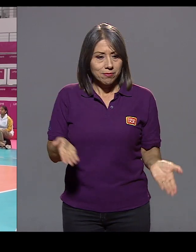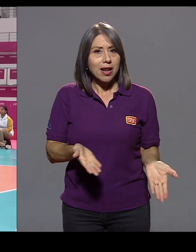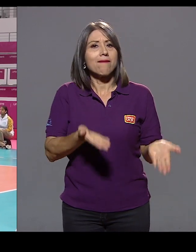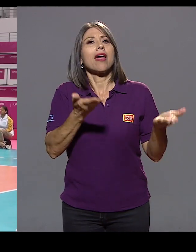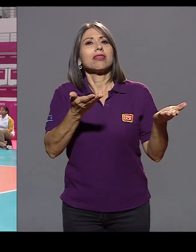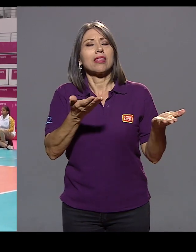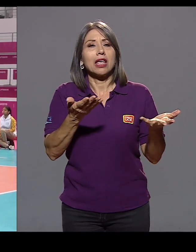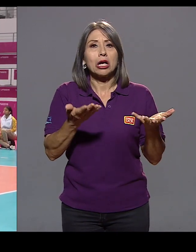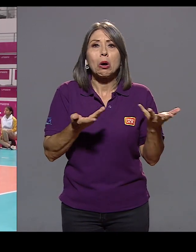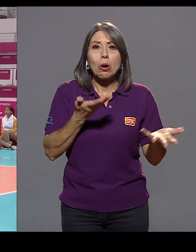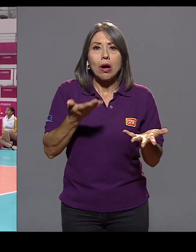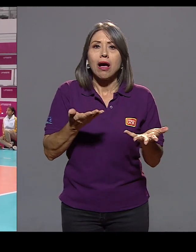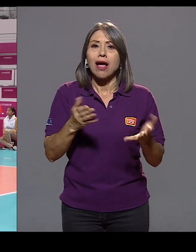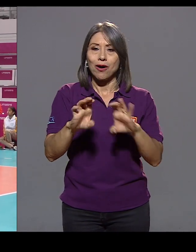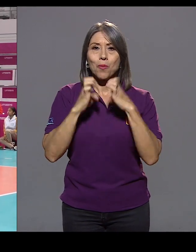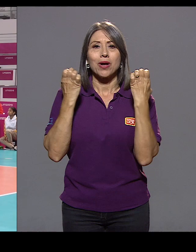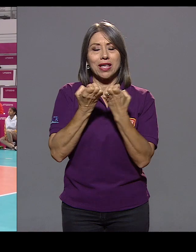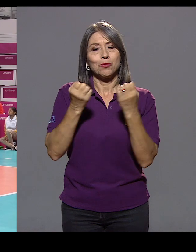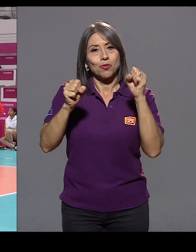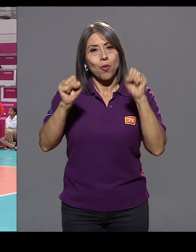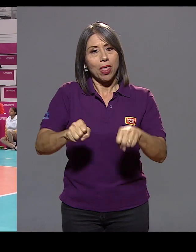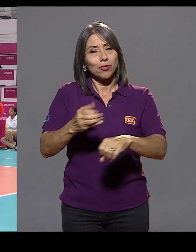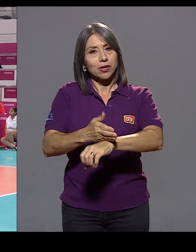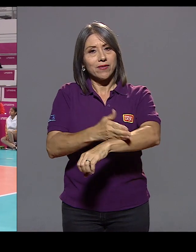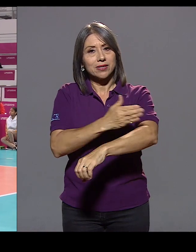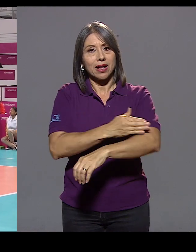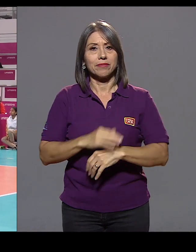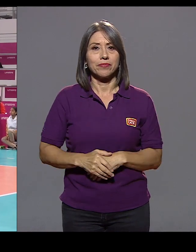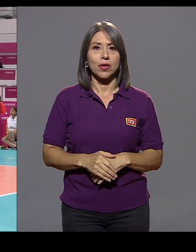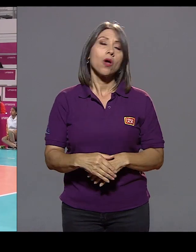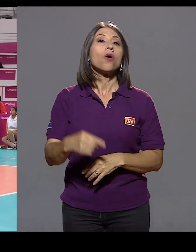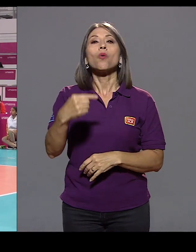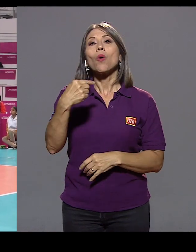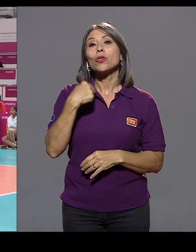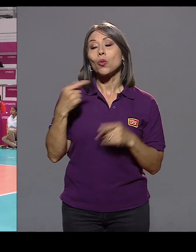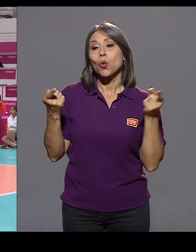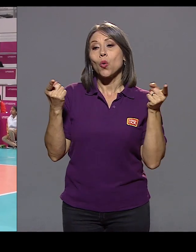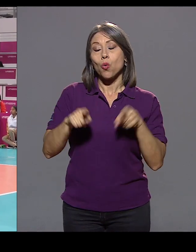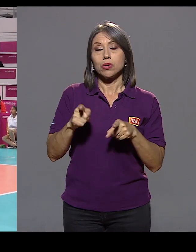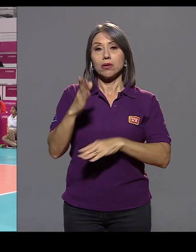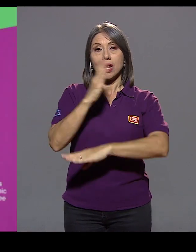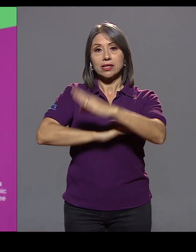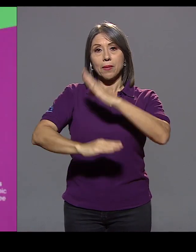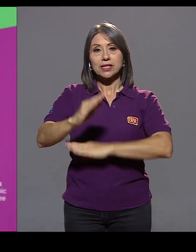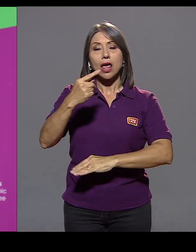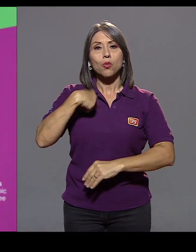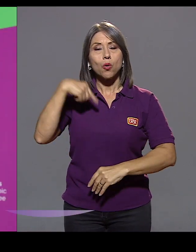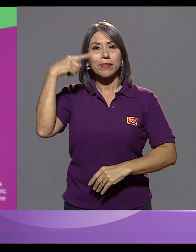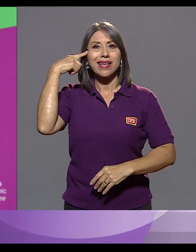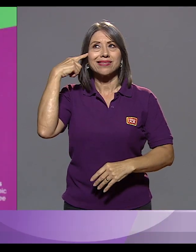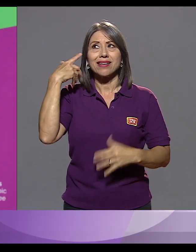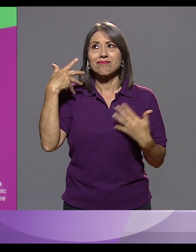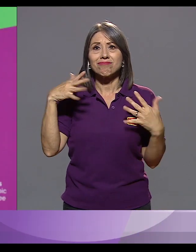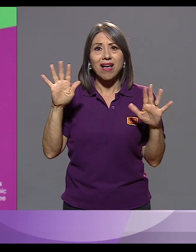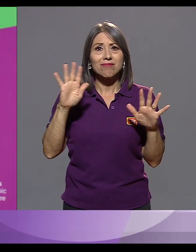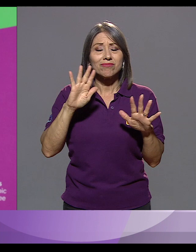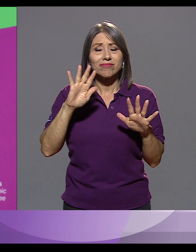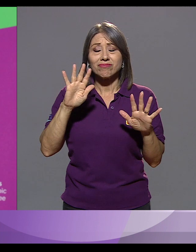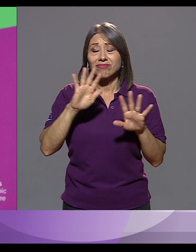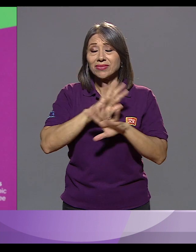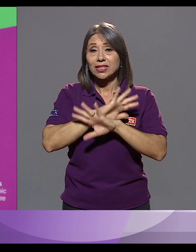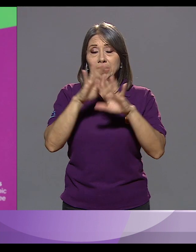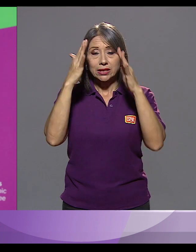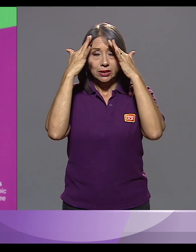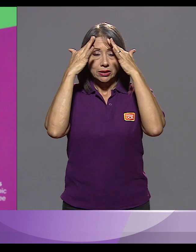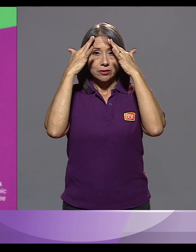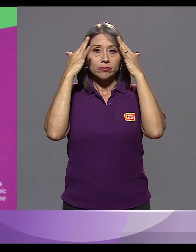y demostrar que como equipos podemos todos avanzar. Uno cuando le ocurre una discapacidad no piensa en que todo se le